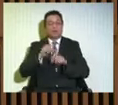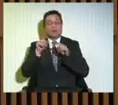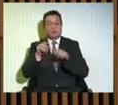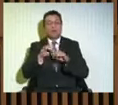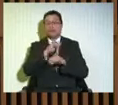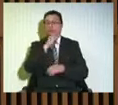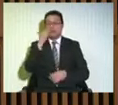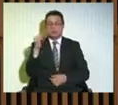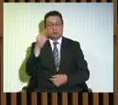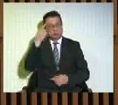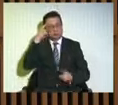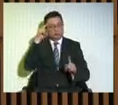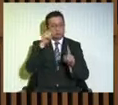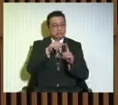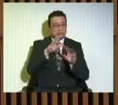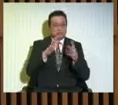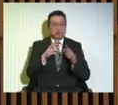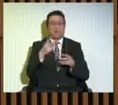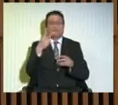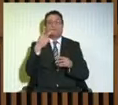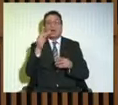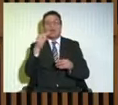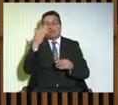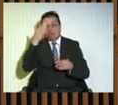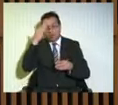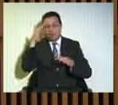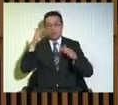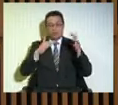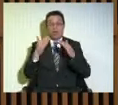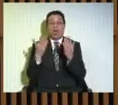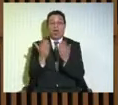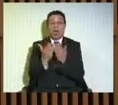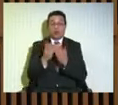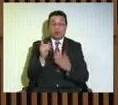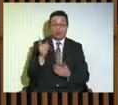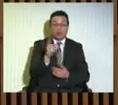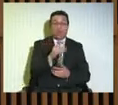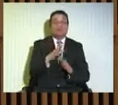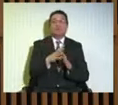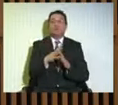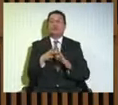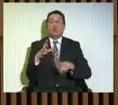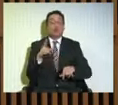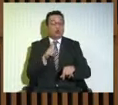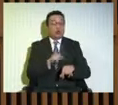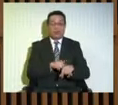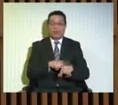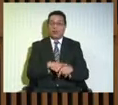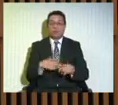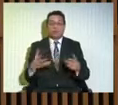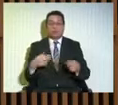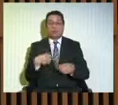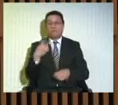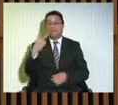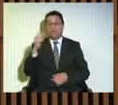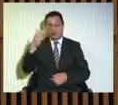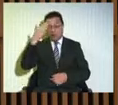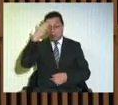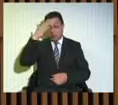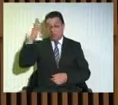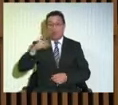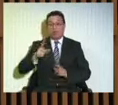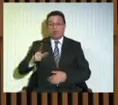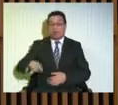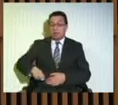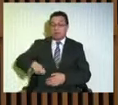siempre estábamos pegados en torno a los 20 y tantos días, lo cual para un estudiante es mucho, son 20 y tantos días que tiene que